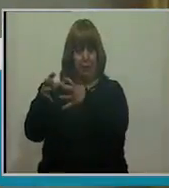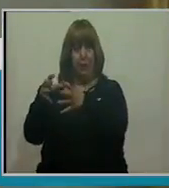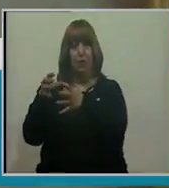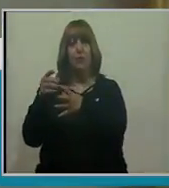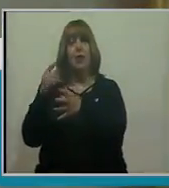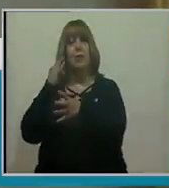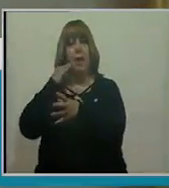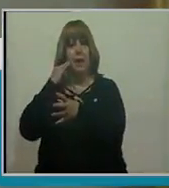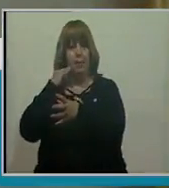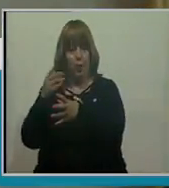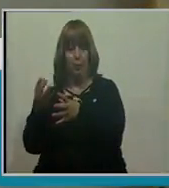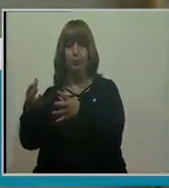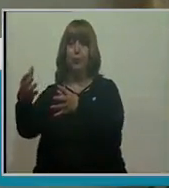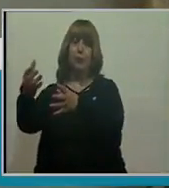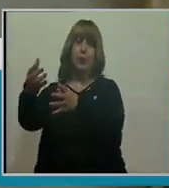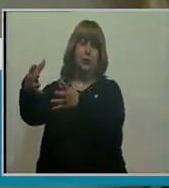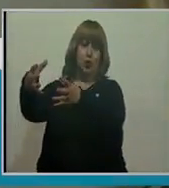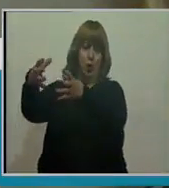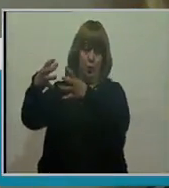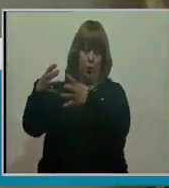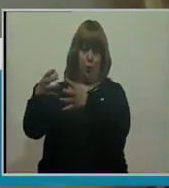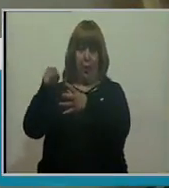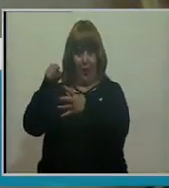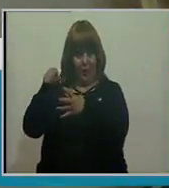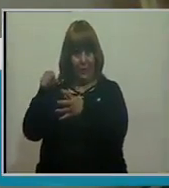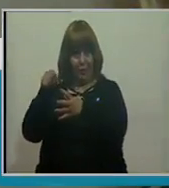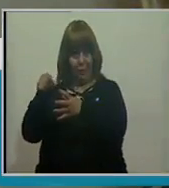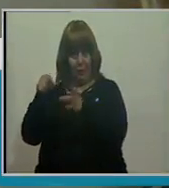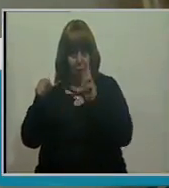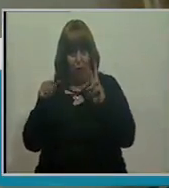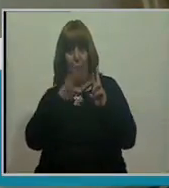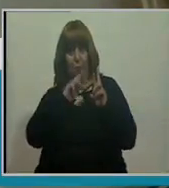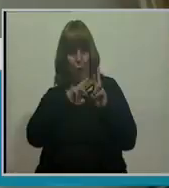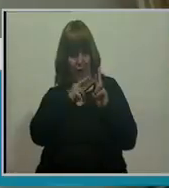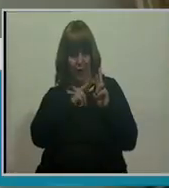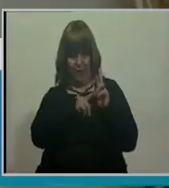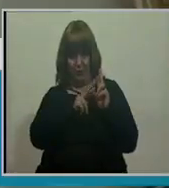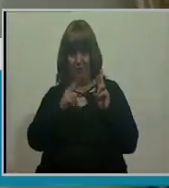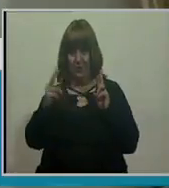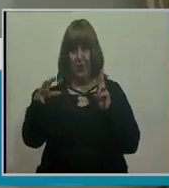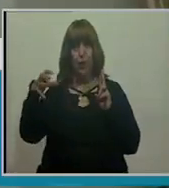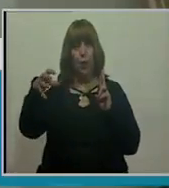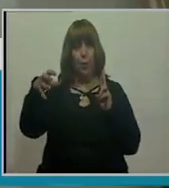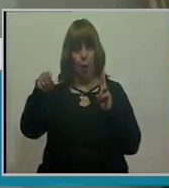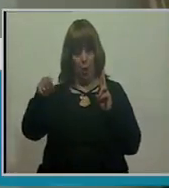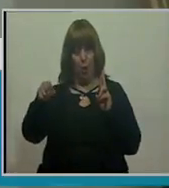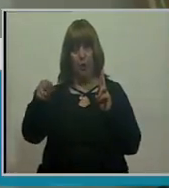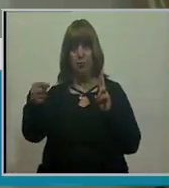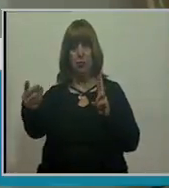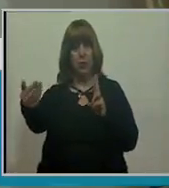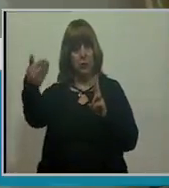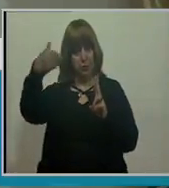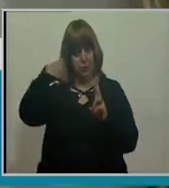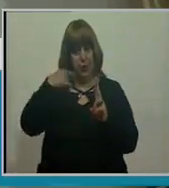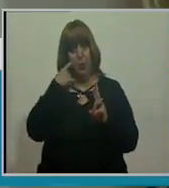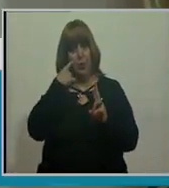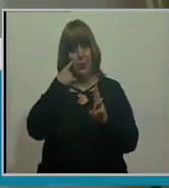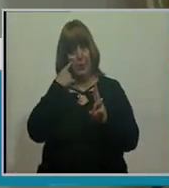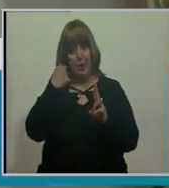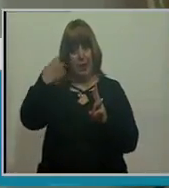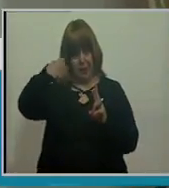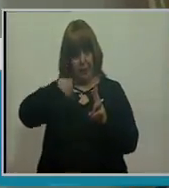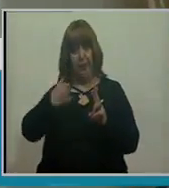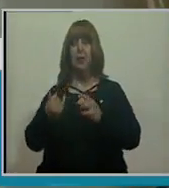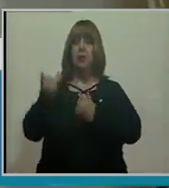ayer en la mañana se apersonó acá en el municipio. Algunos representantes de ellos estuvieron sentados con nosotros. Ellos manifestaban su preocupación de